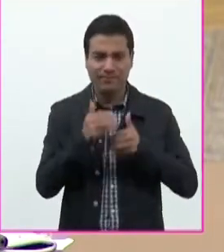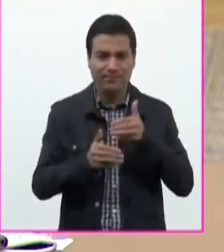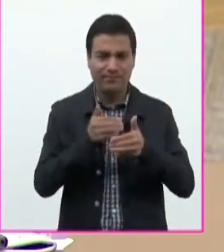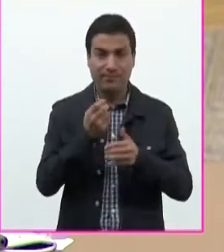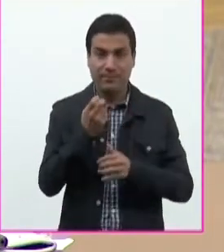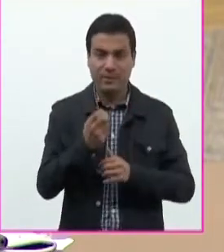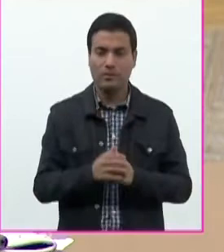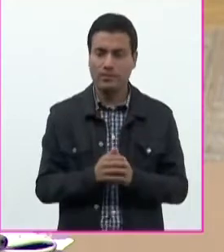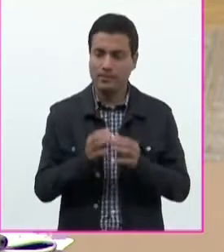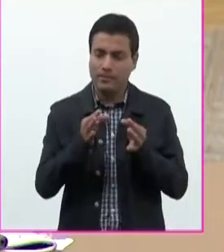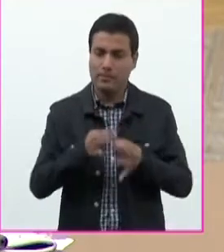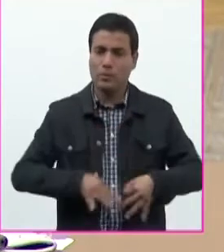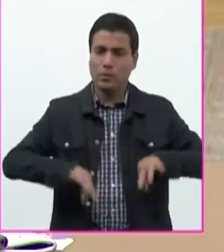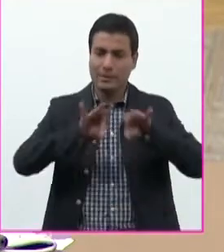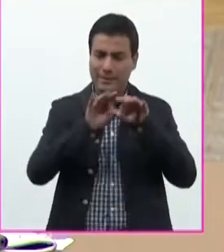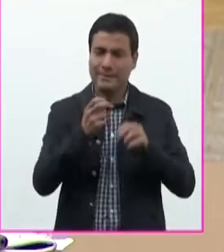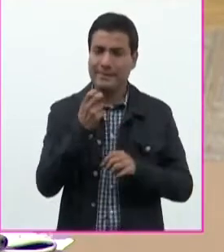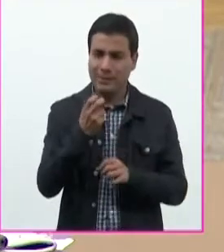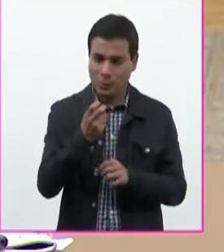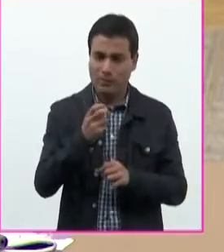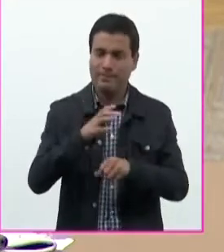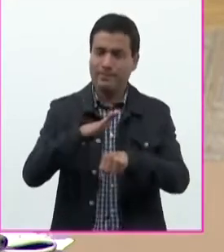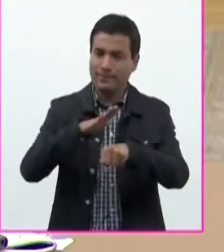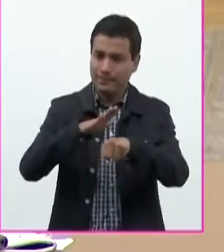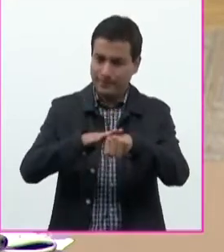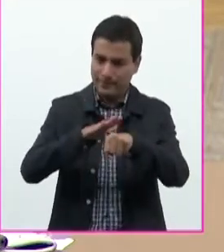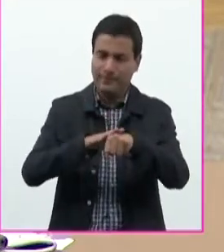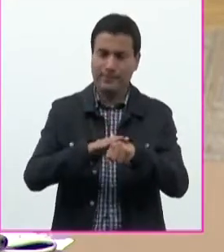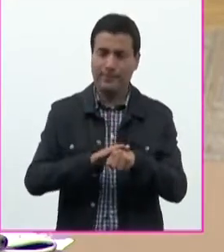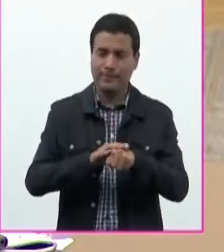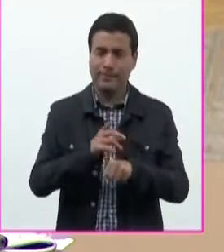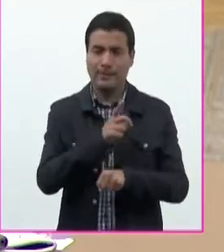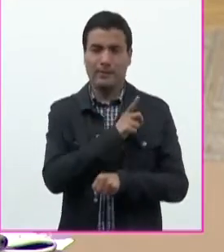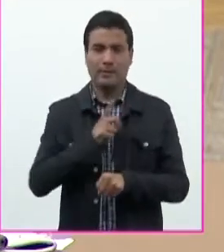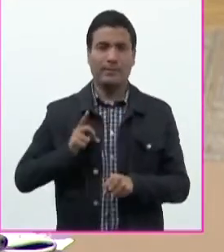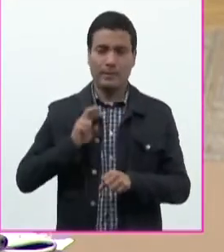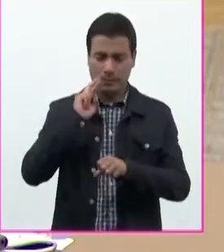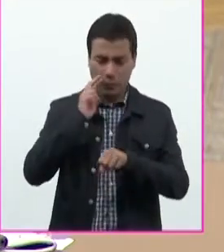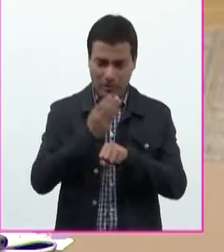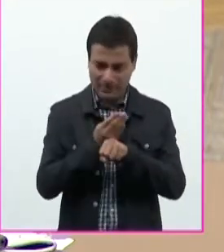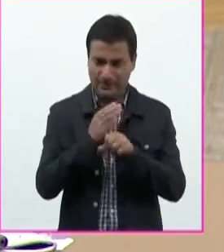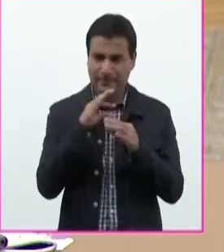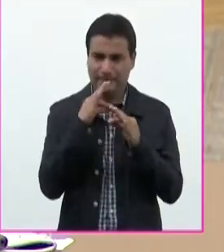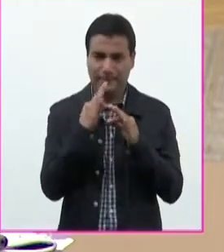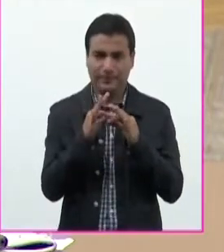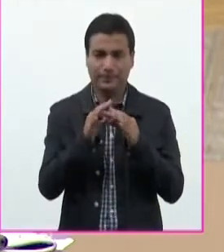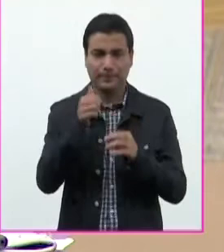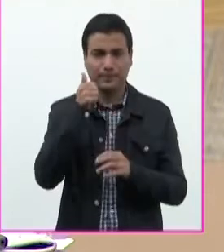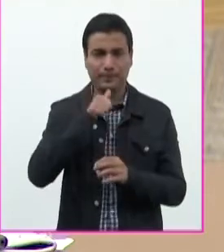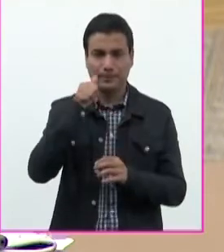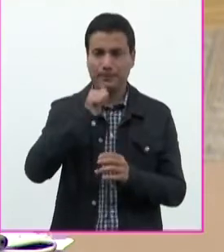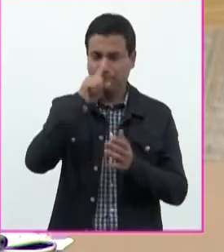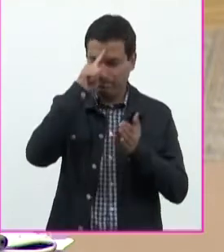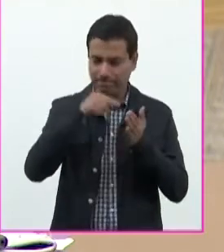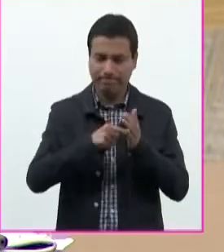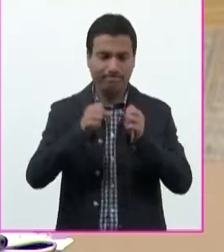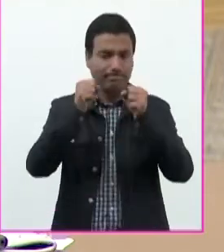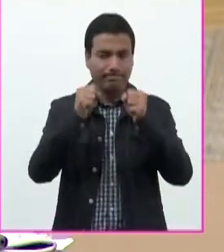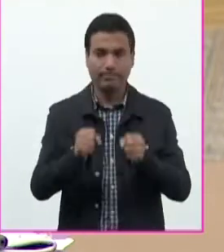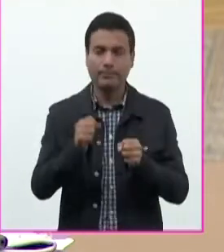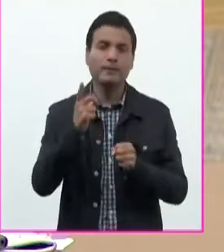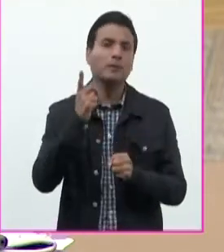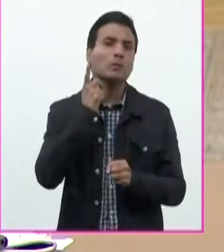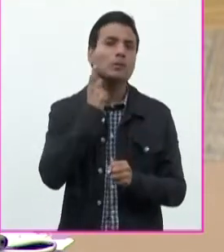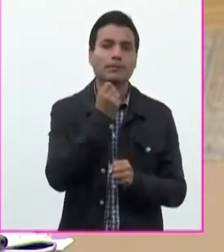por eso es importante hacer este llamado a la responsabilidad, yo no lo llamaría de otra forma. Estoy seguro que todos los diputados